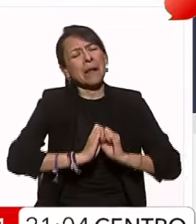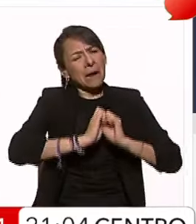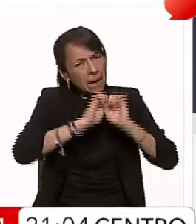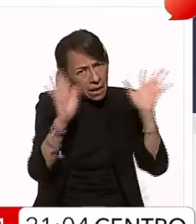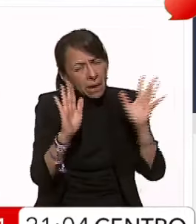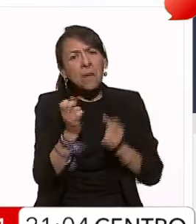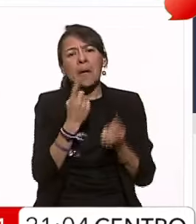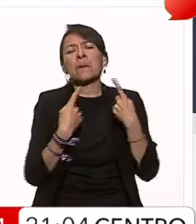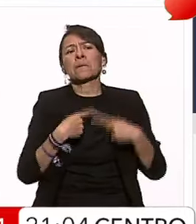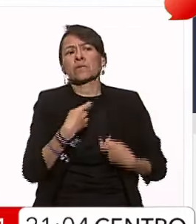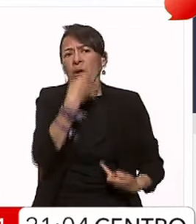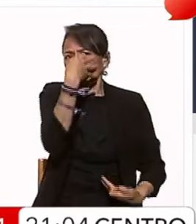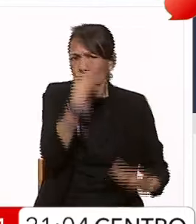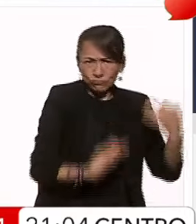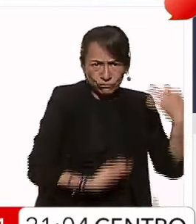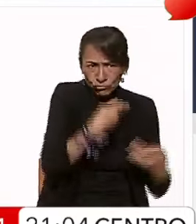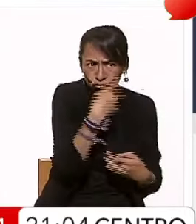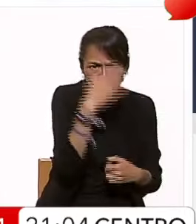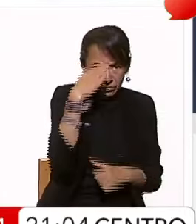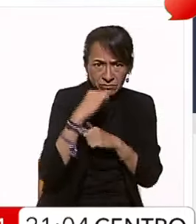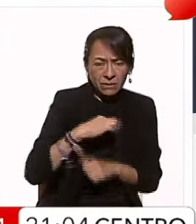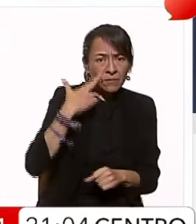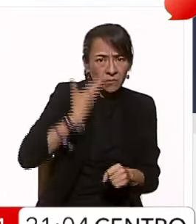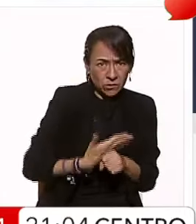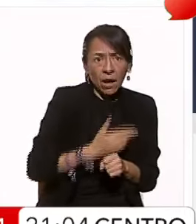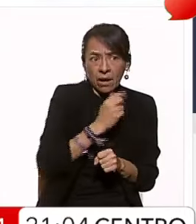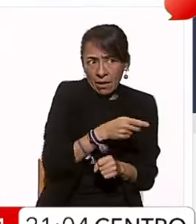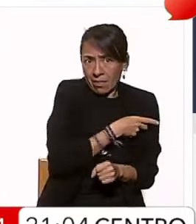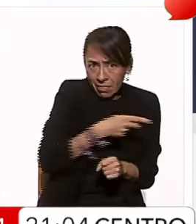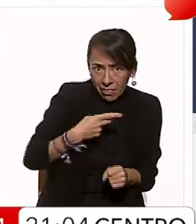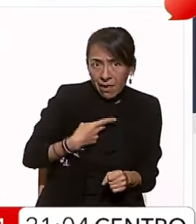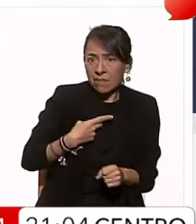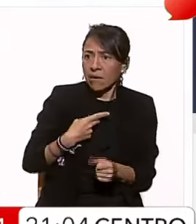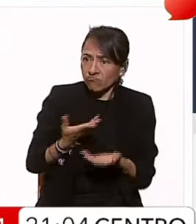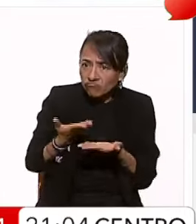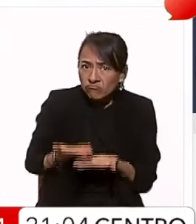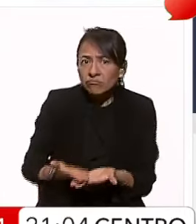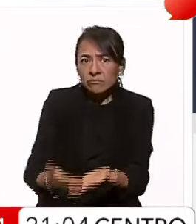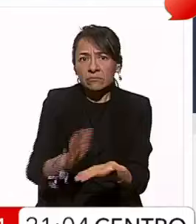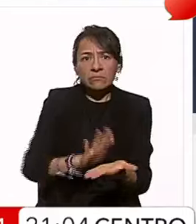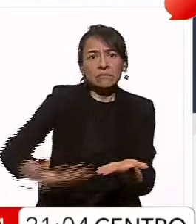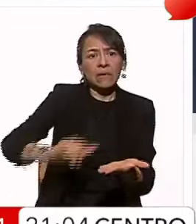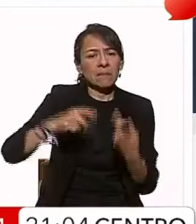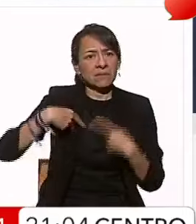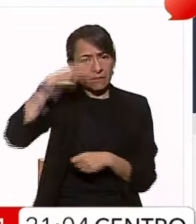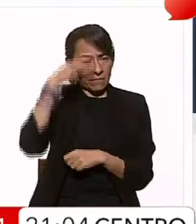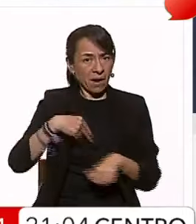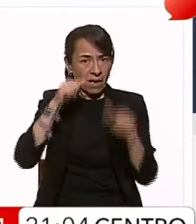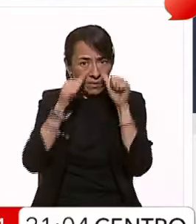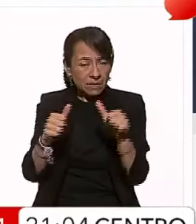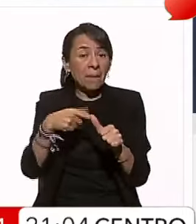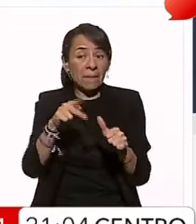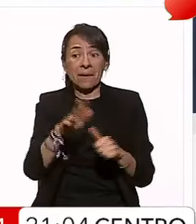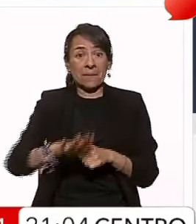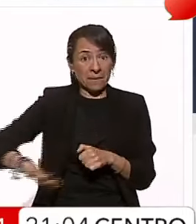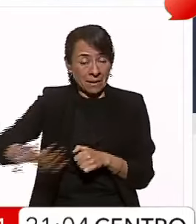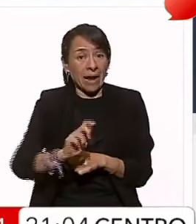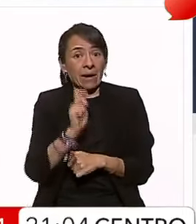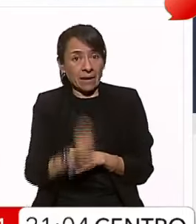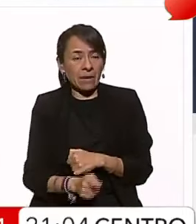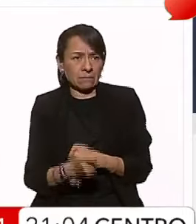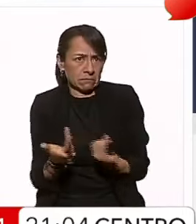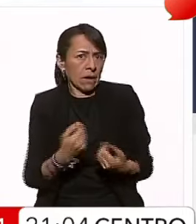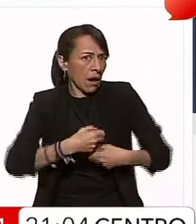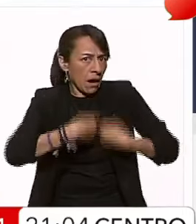deben al pueblo sin embargo el compromiso con la ciudadanía implica que el juez actuará con total